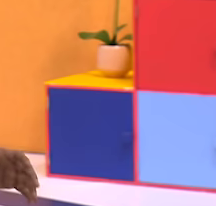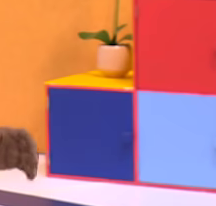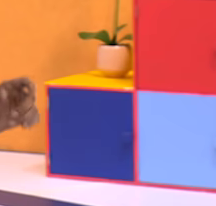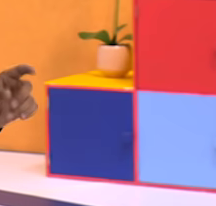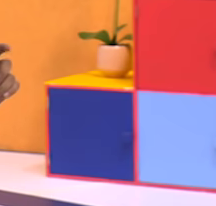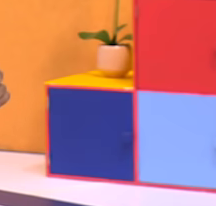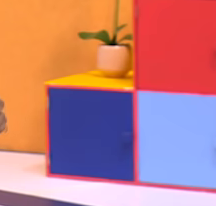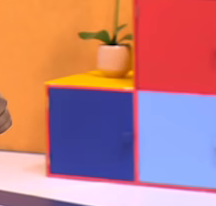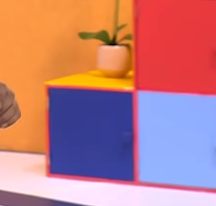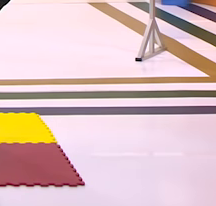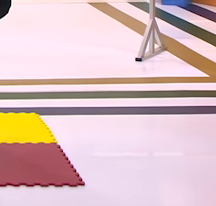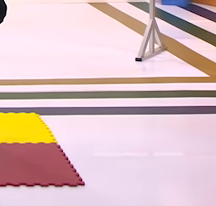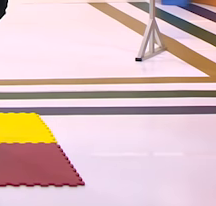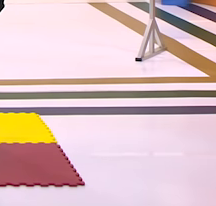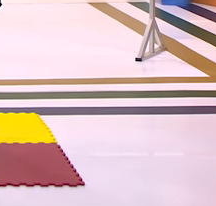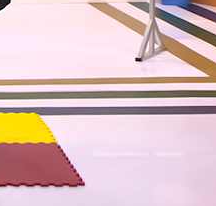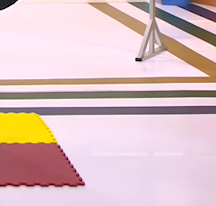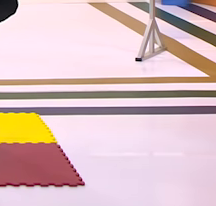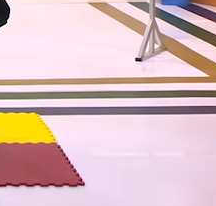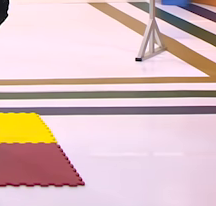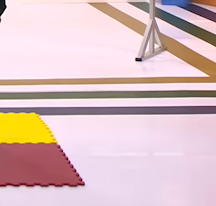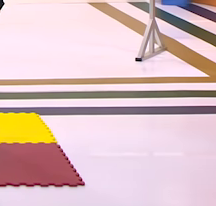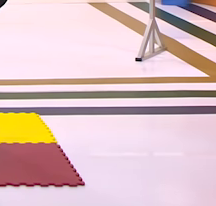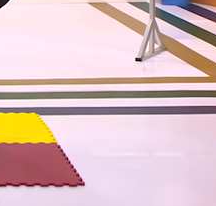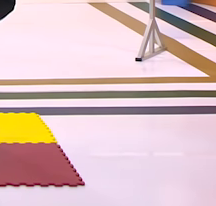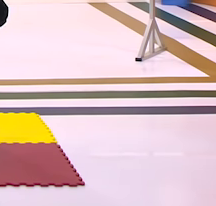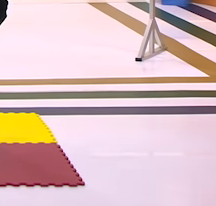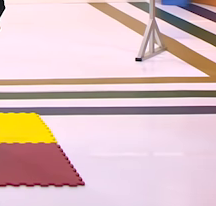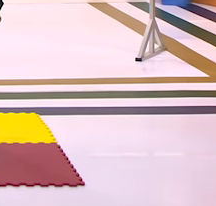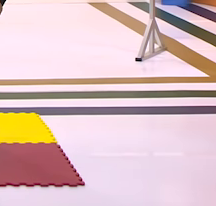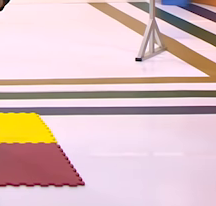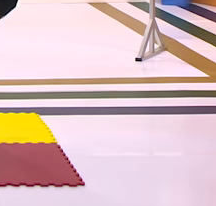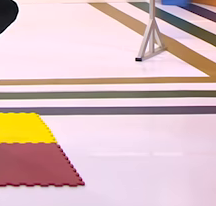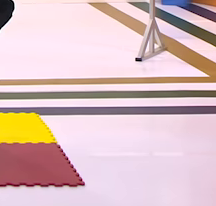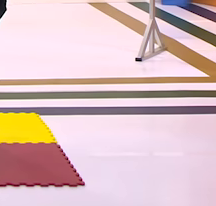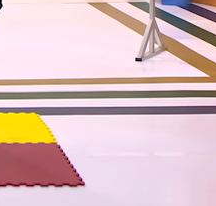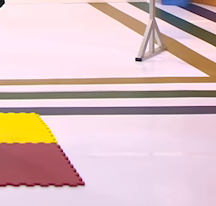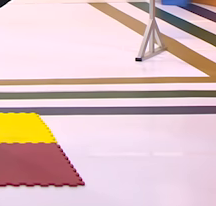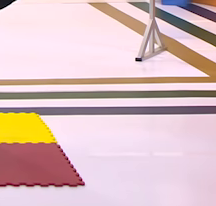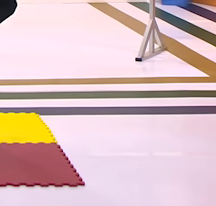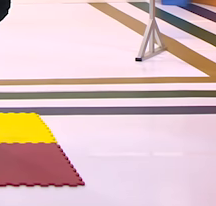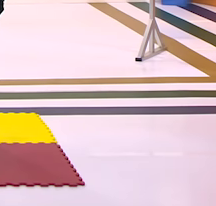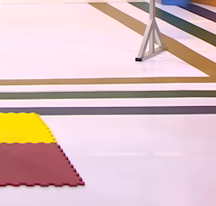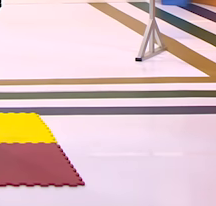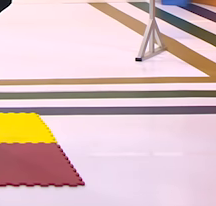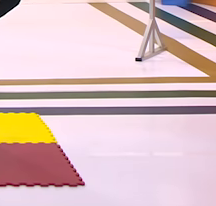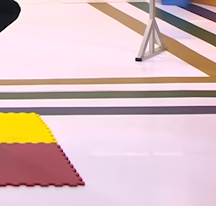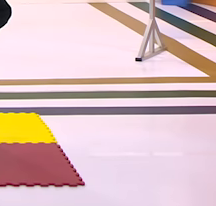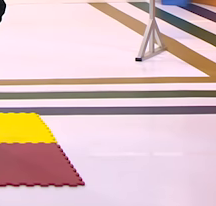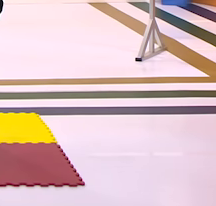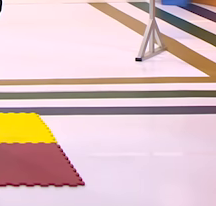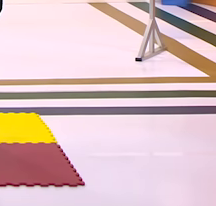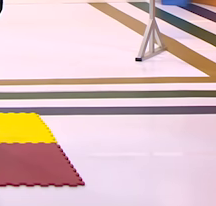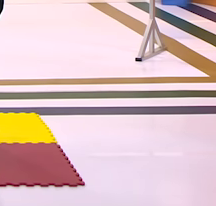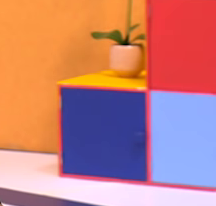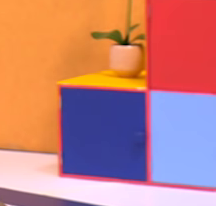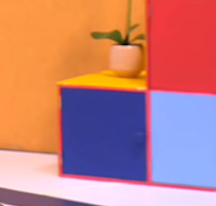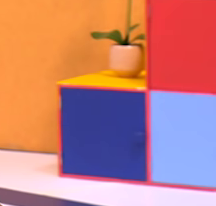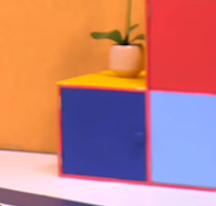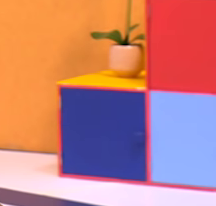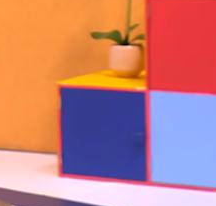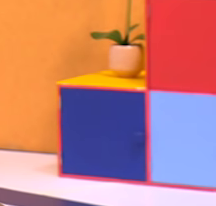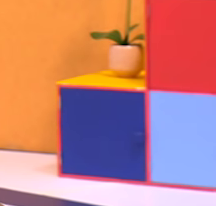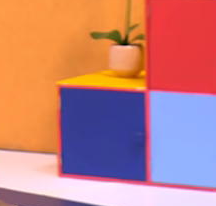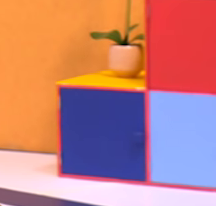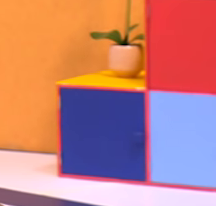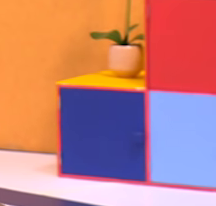5. Latigueo. 4, 5, 6, 7, 8. 1,